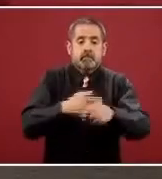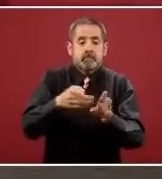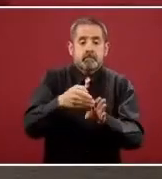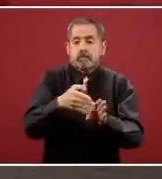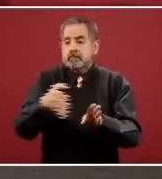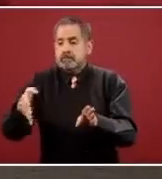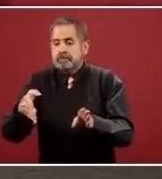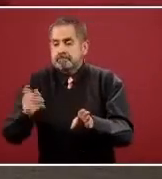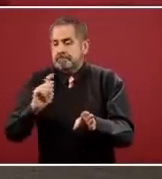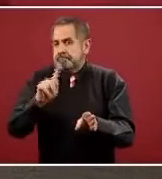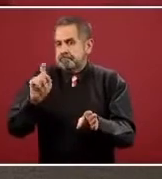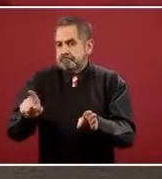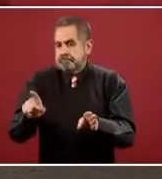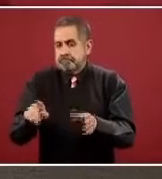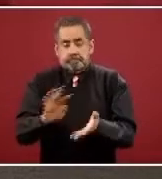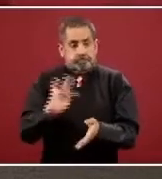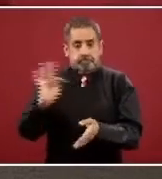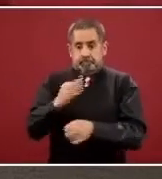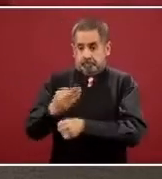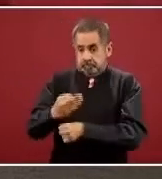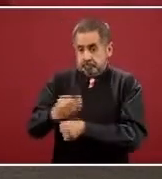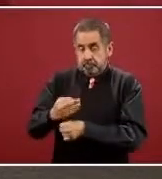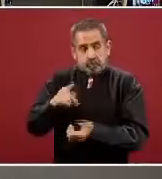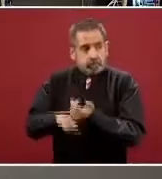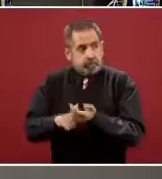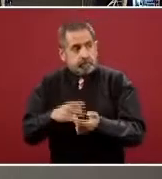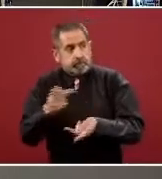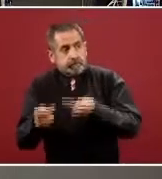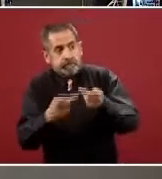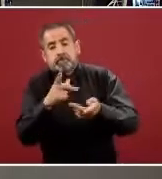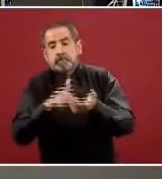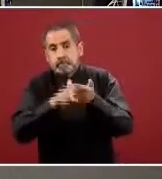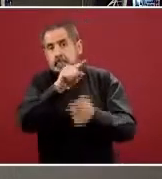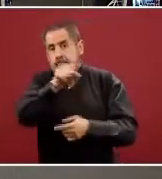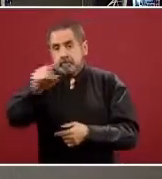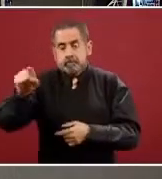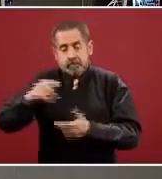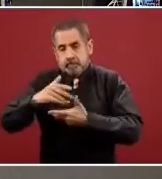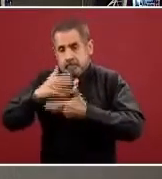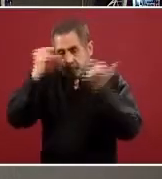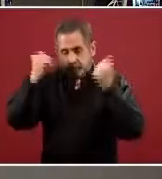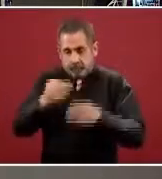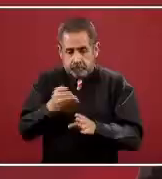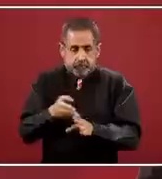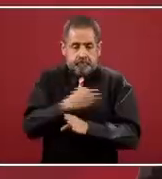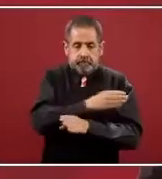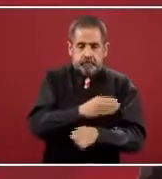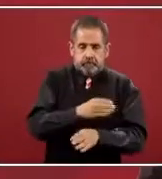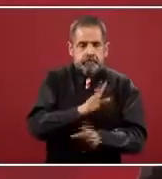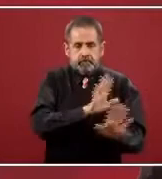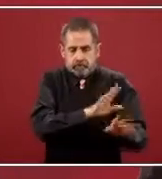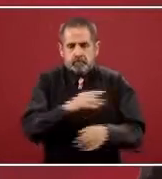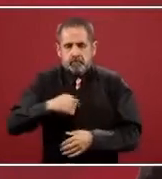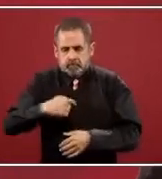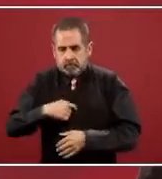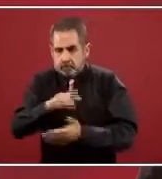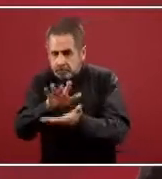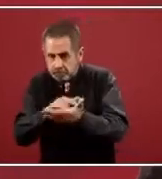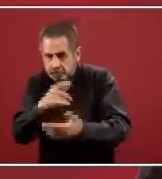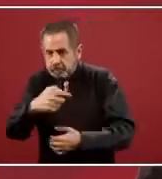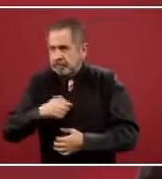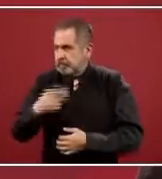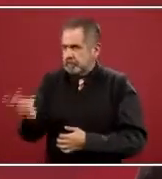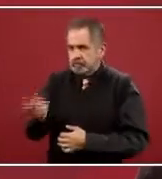en este momento en la conferencia, se están confirmando casos, están llegando personas, pero con mucho gusto tomamos la